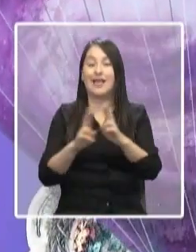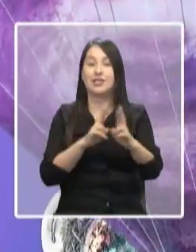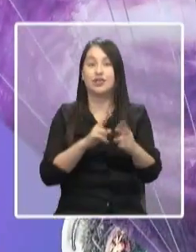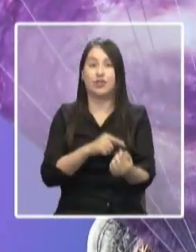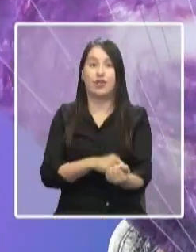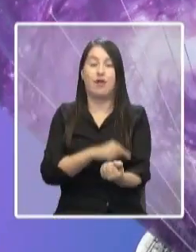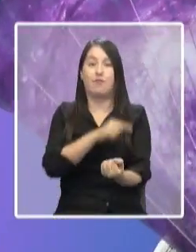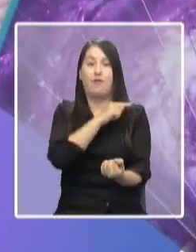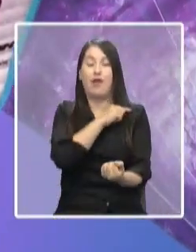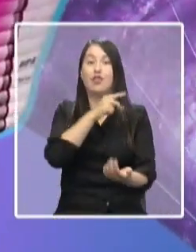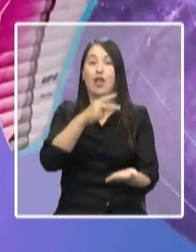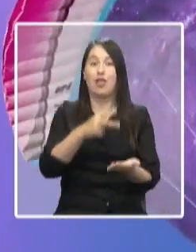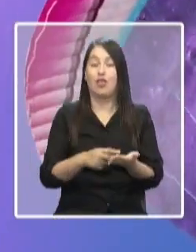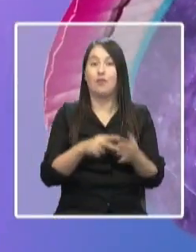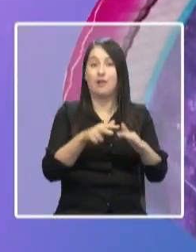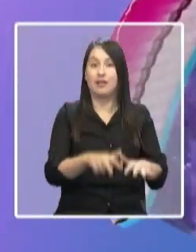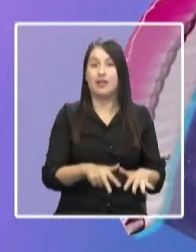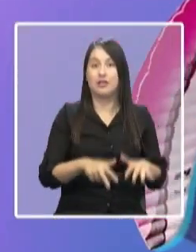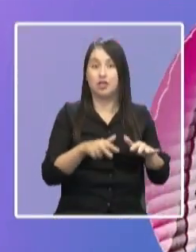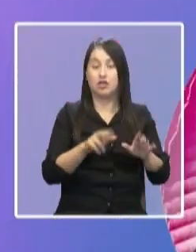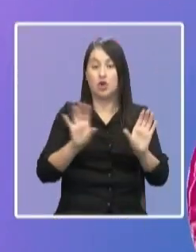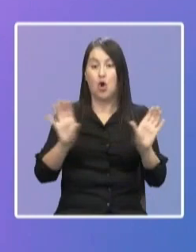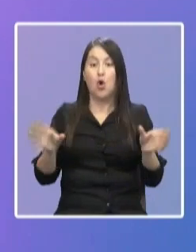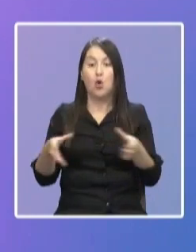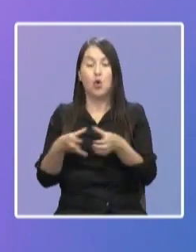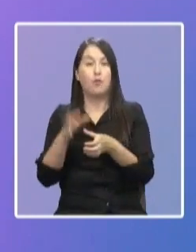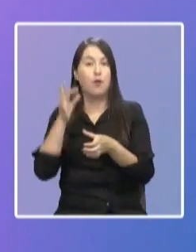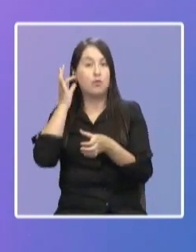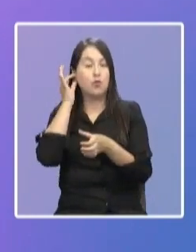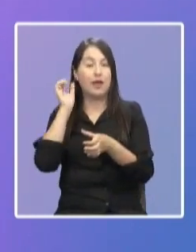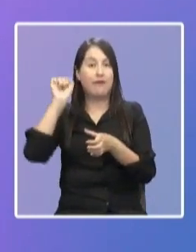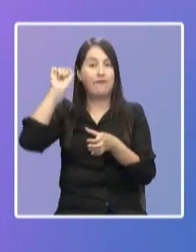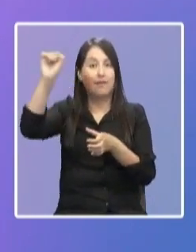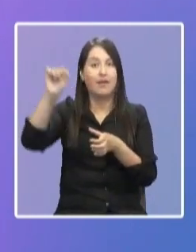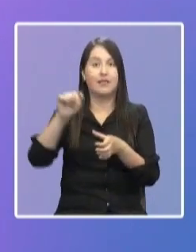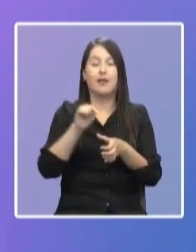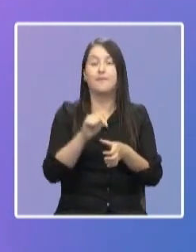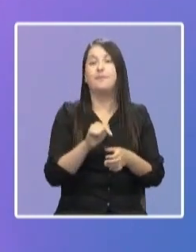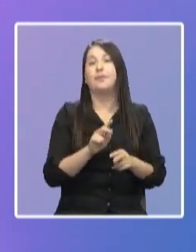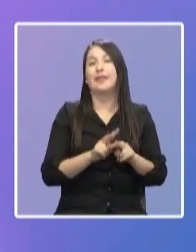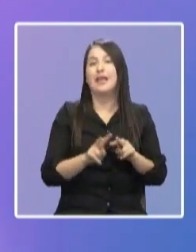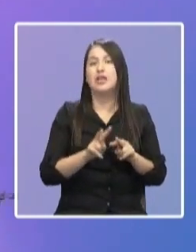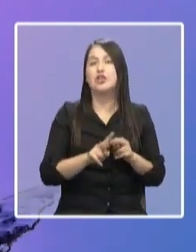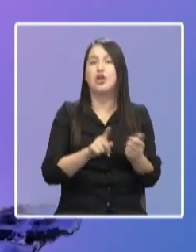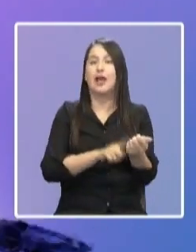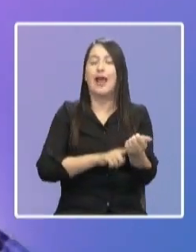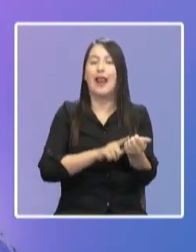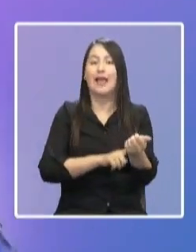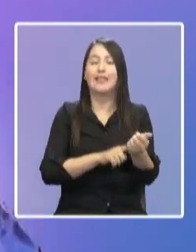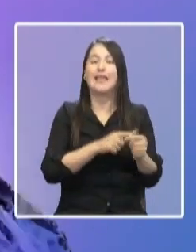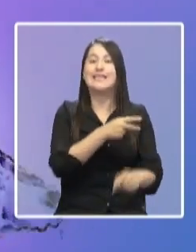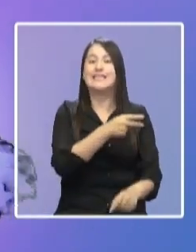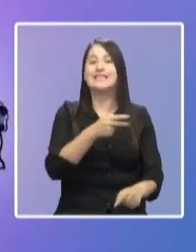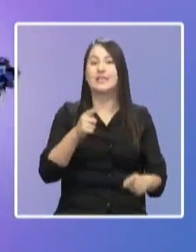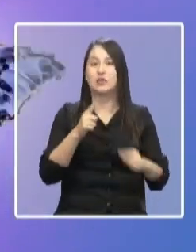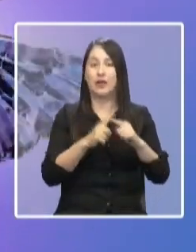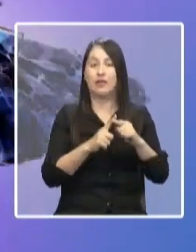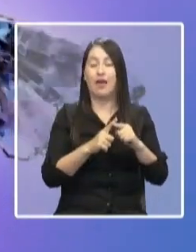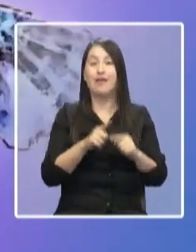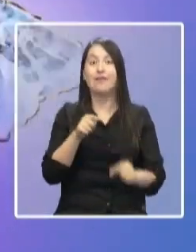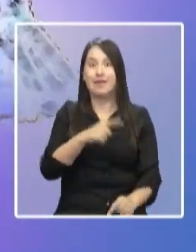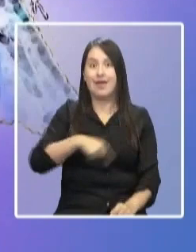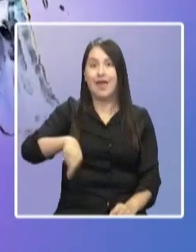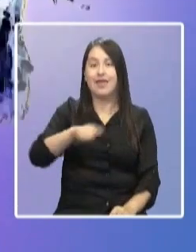en 2018 las feministas plantearon el carácter construido de la sexualidad y